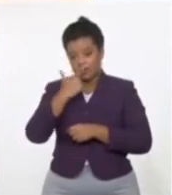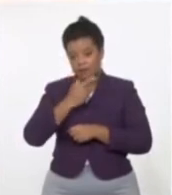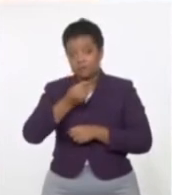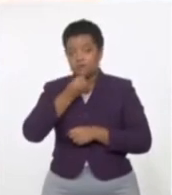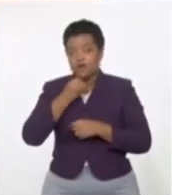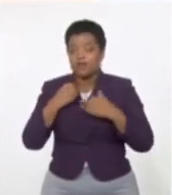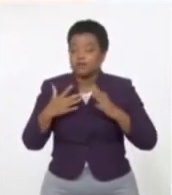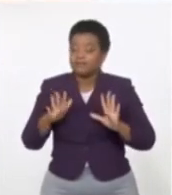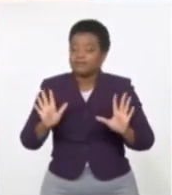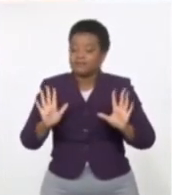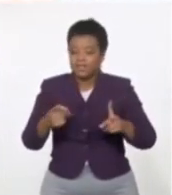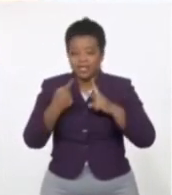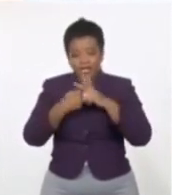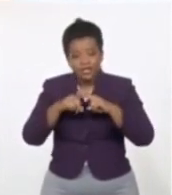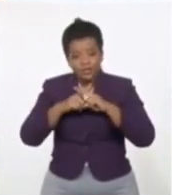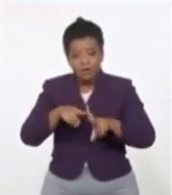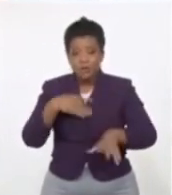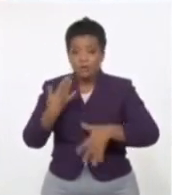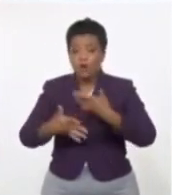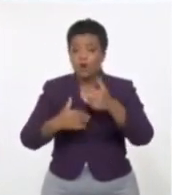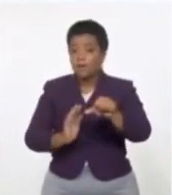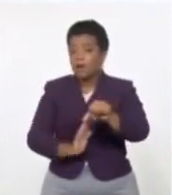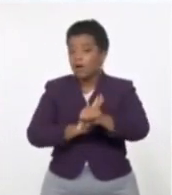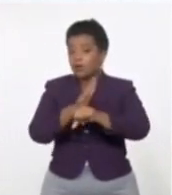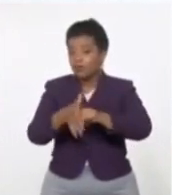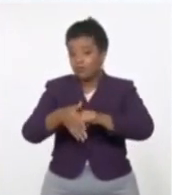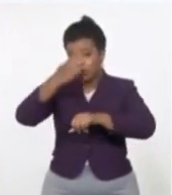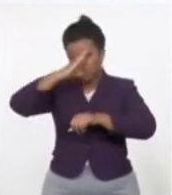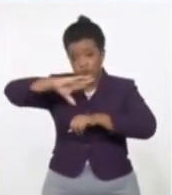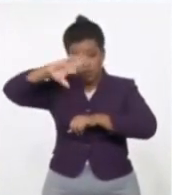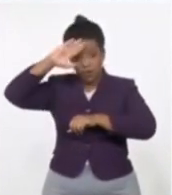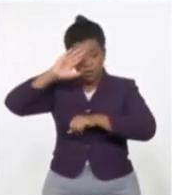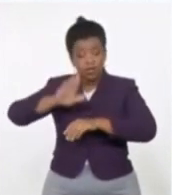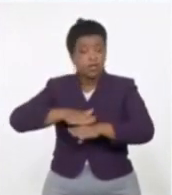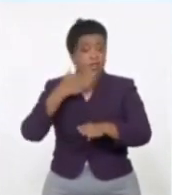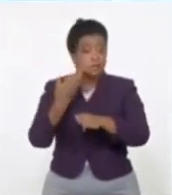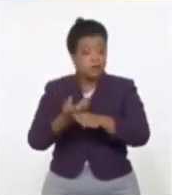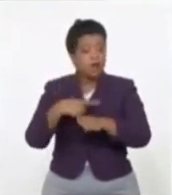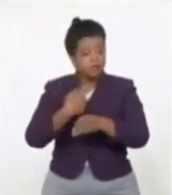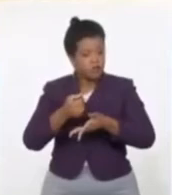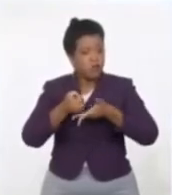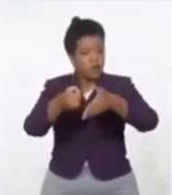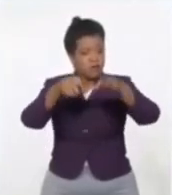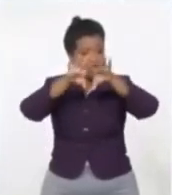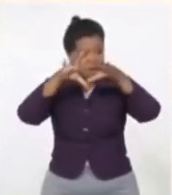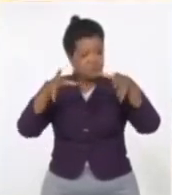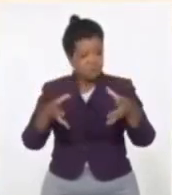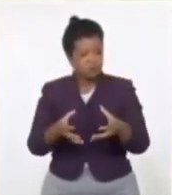primero el problema de la pandemia en Cuba y luego que ayudemos al mundo también.